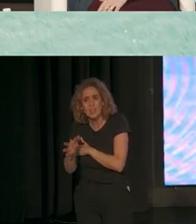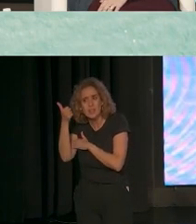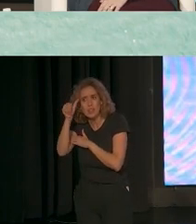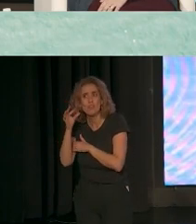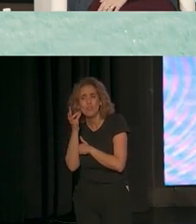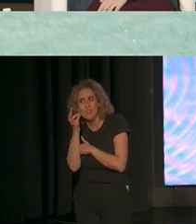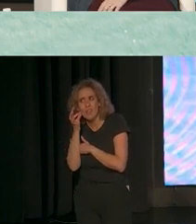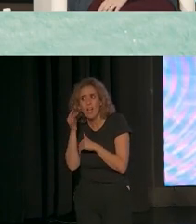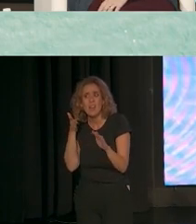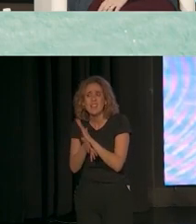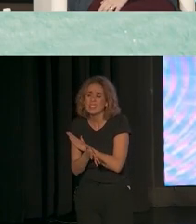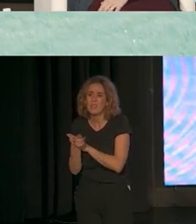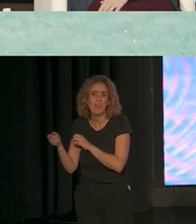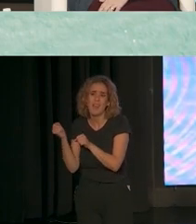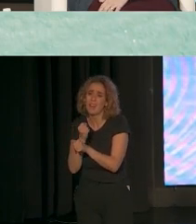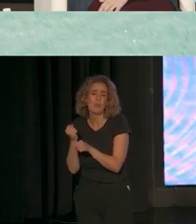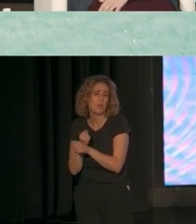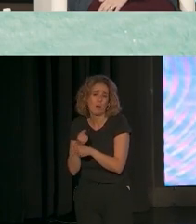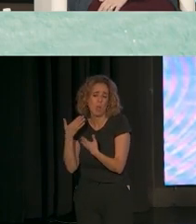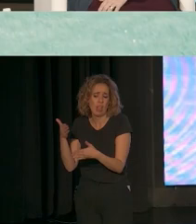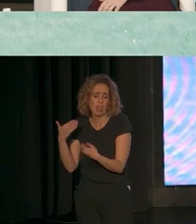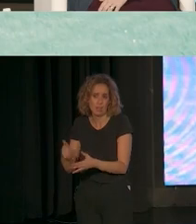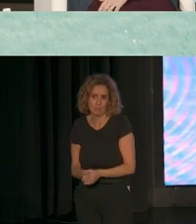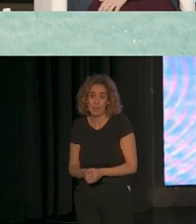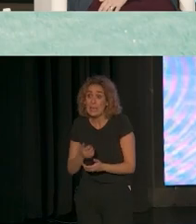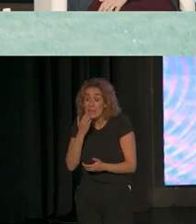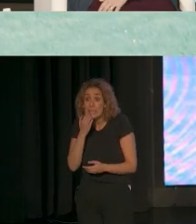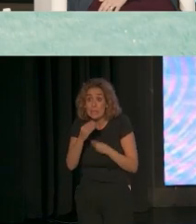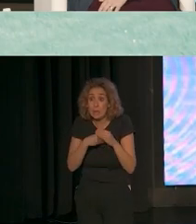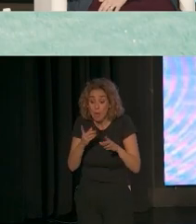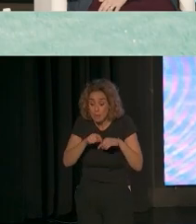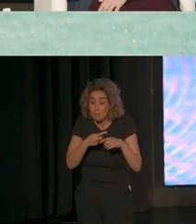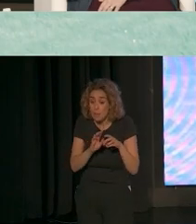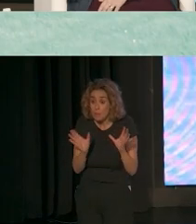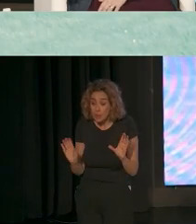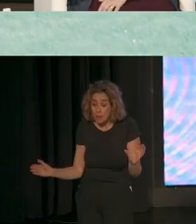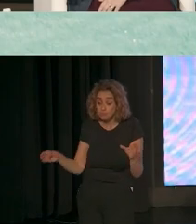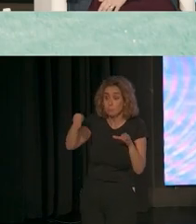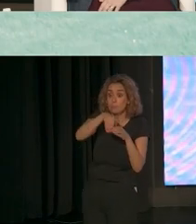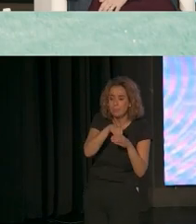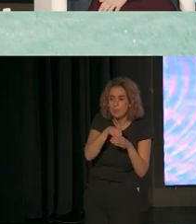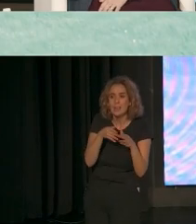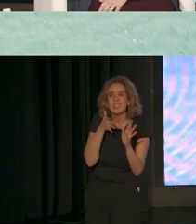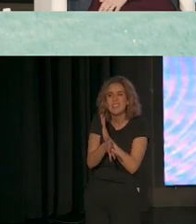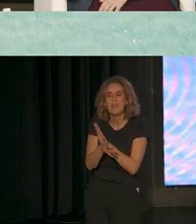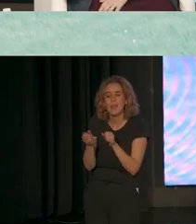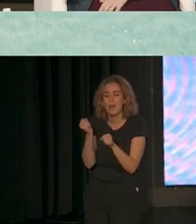niña, es que no estás haciendo nada. Y cuando lo hacen, realmente es muy significativo y sabes que estás haciendo lo correcto. Así